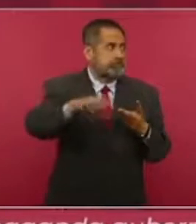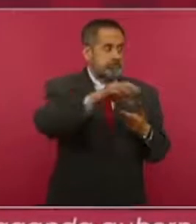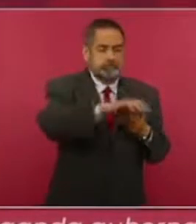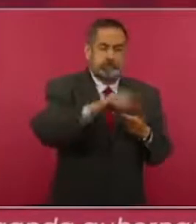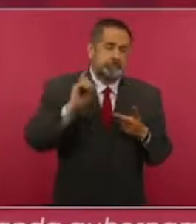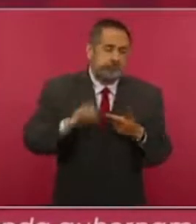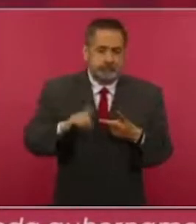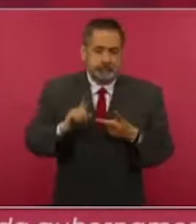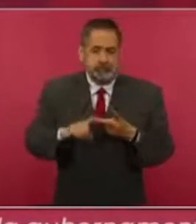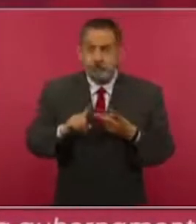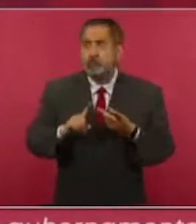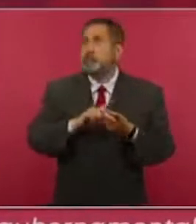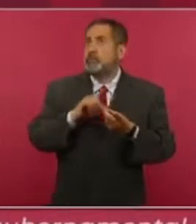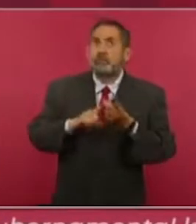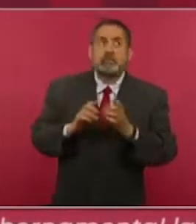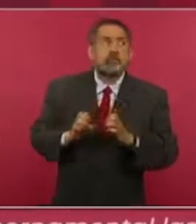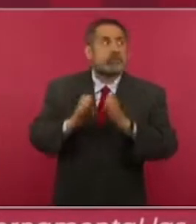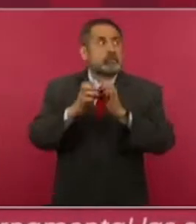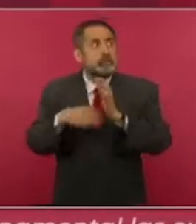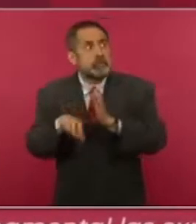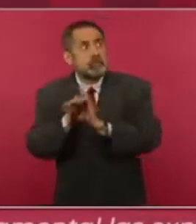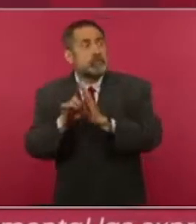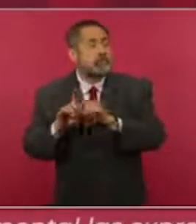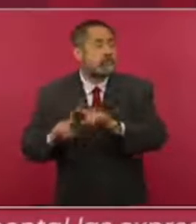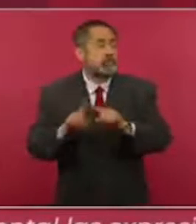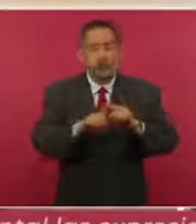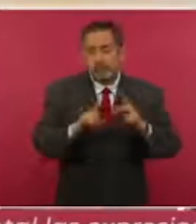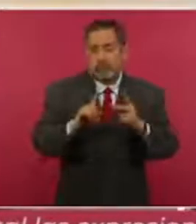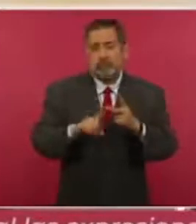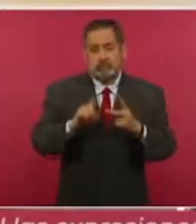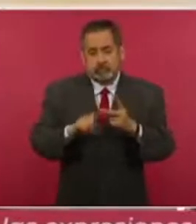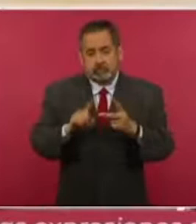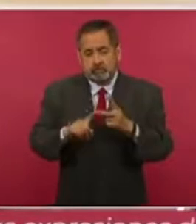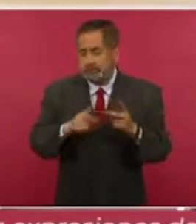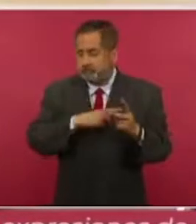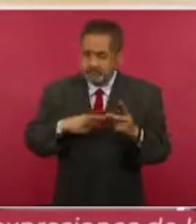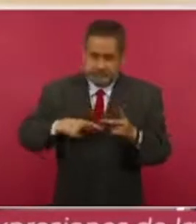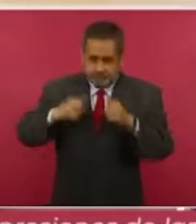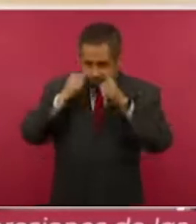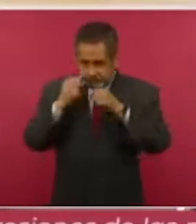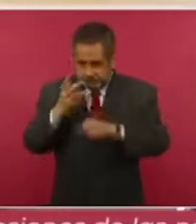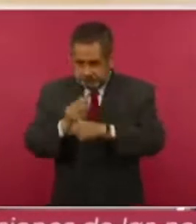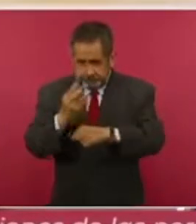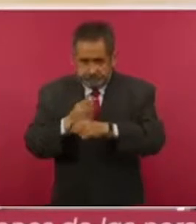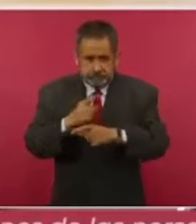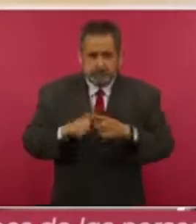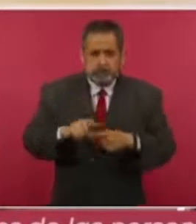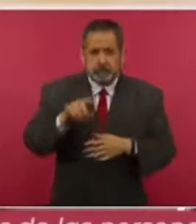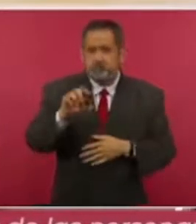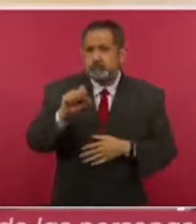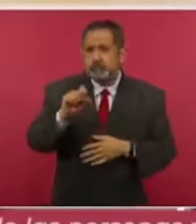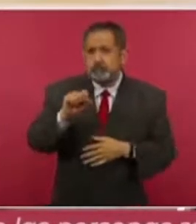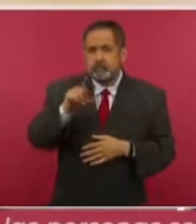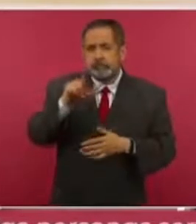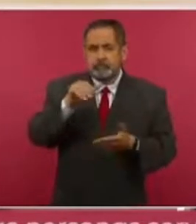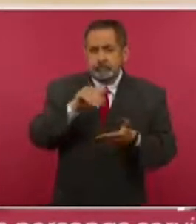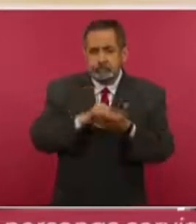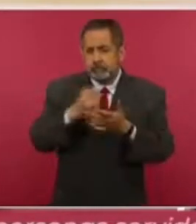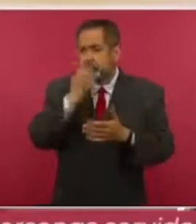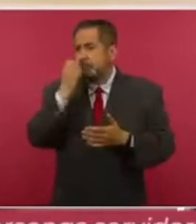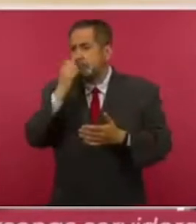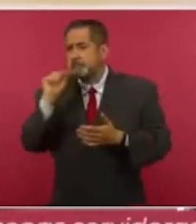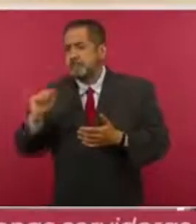las instalaciones. Estamos ya trabajando en 67 mil